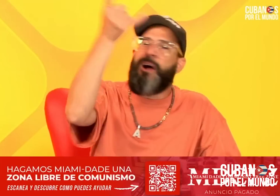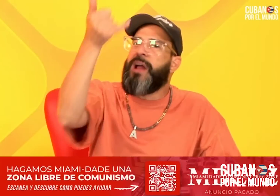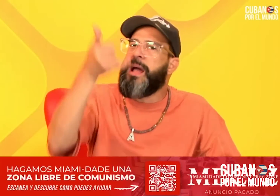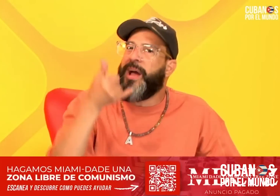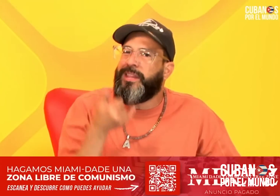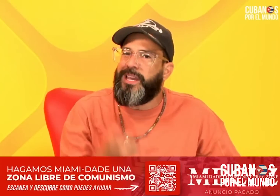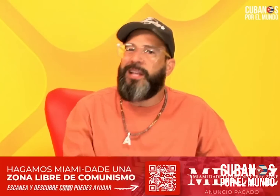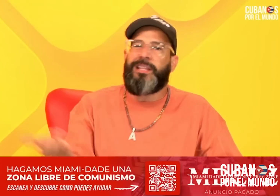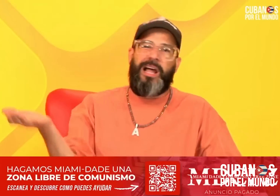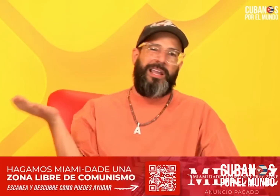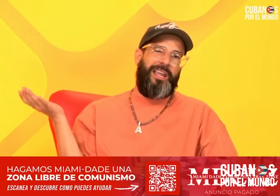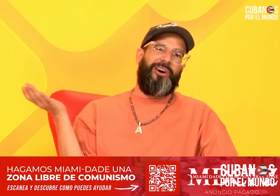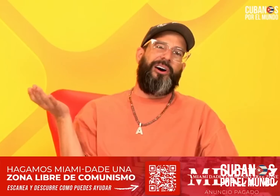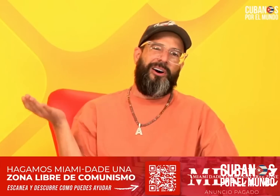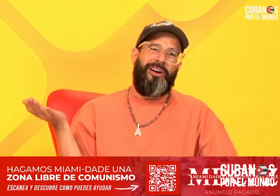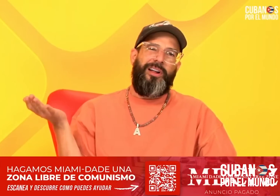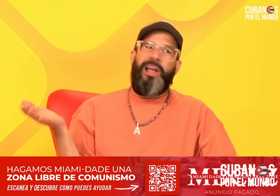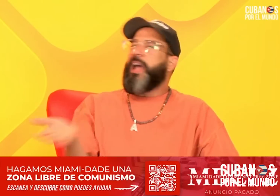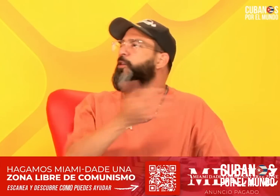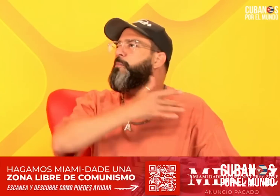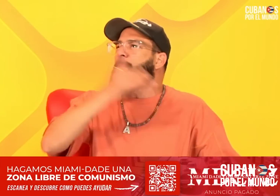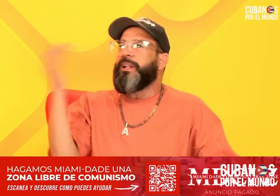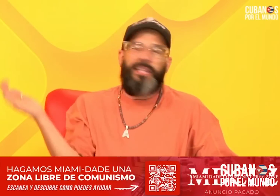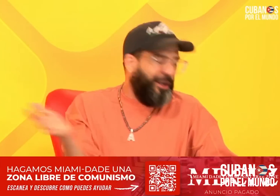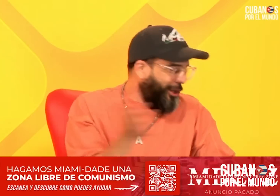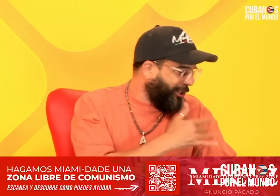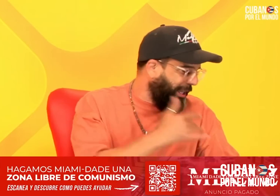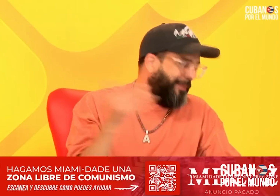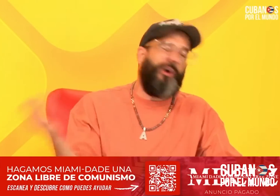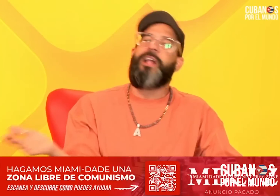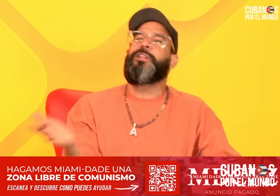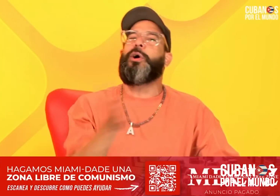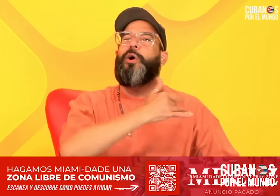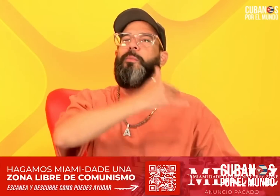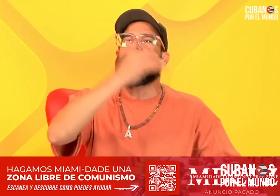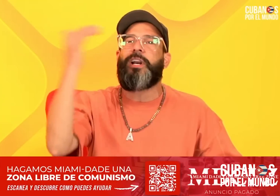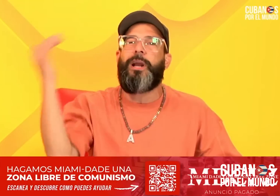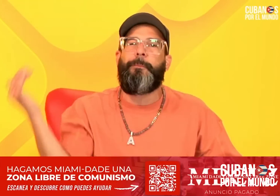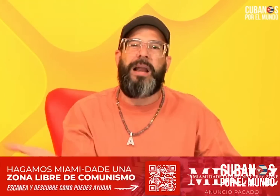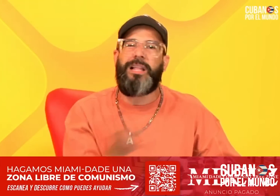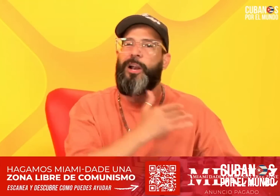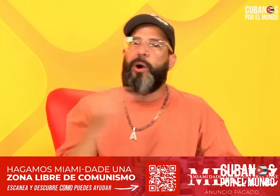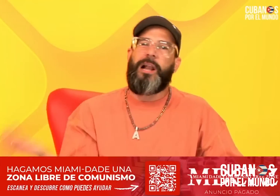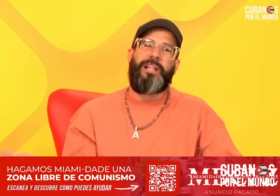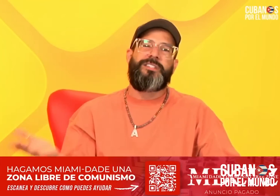hubieras dado una llamadita, hijo, en un momentico yo te demuestro cómo